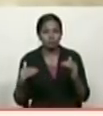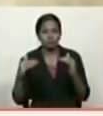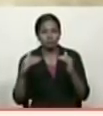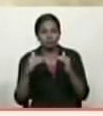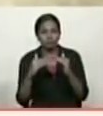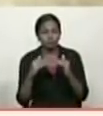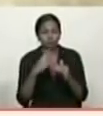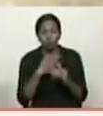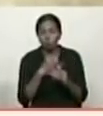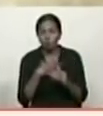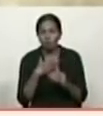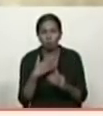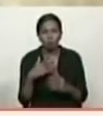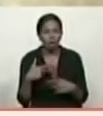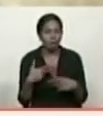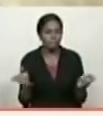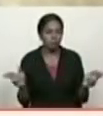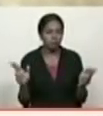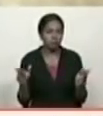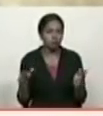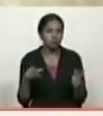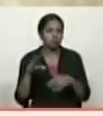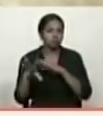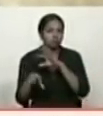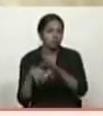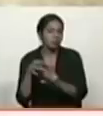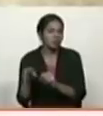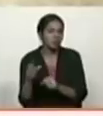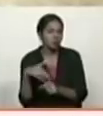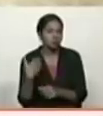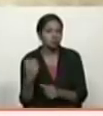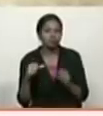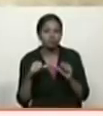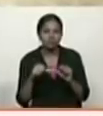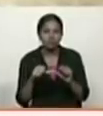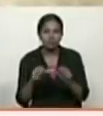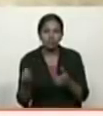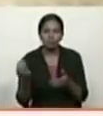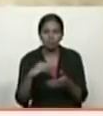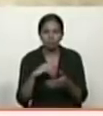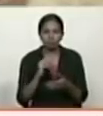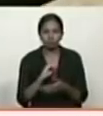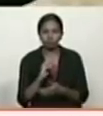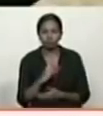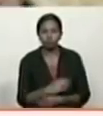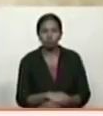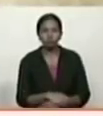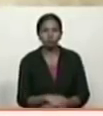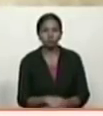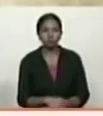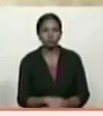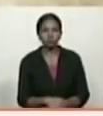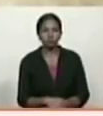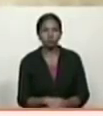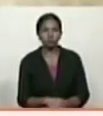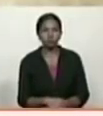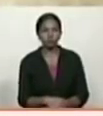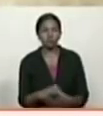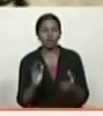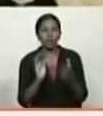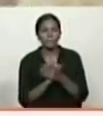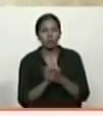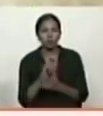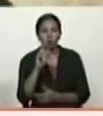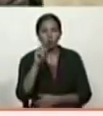que el imperialismo siga desestabilizando regiones en el mundo. El compañero Rubén Darío Molina, que está aquí,